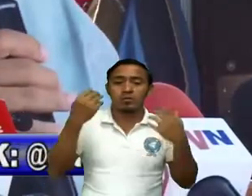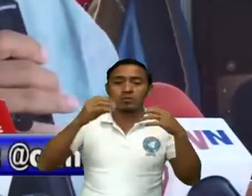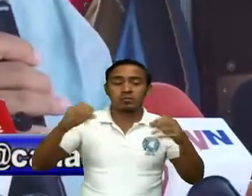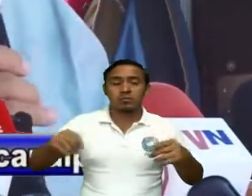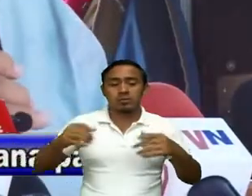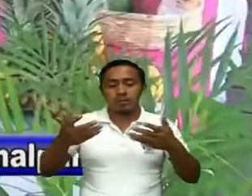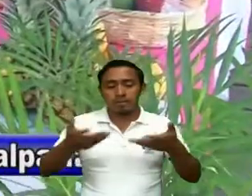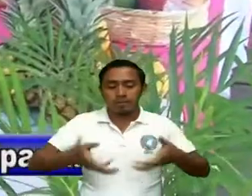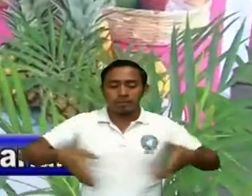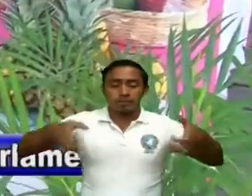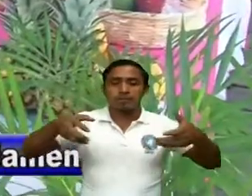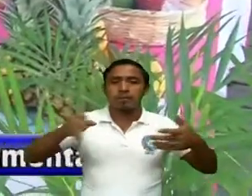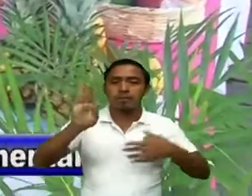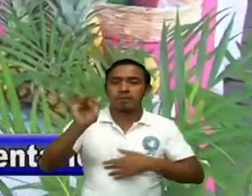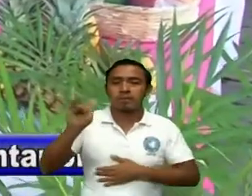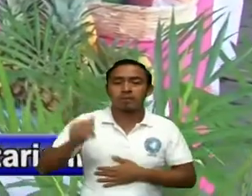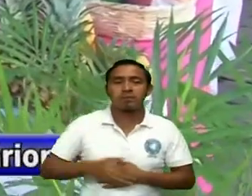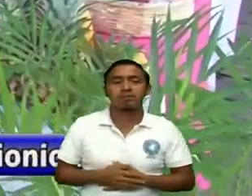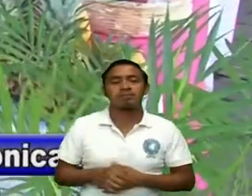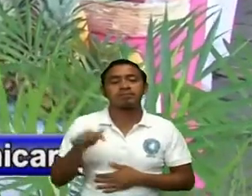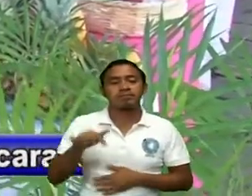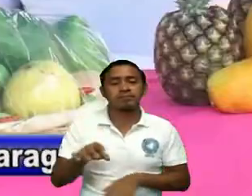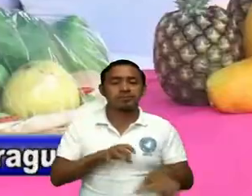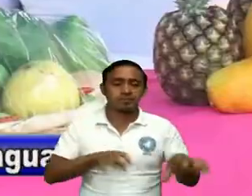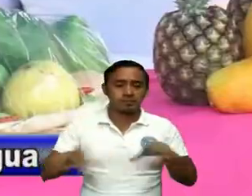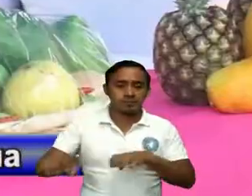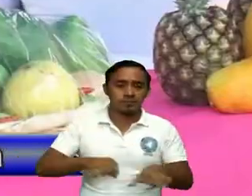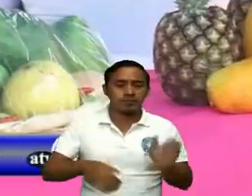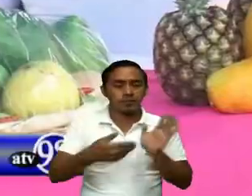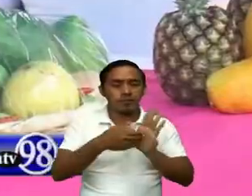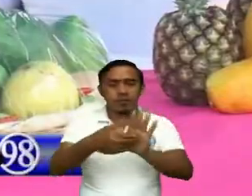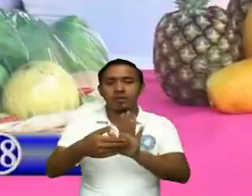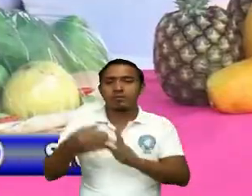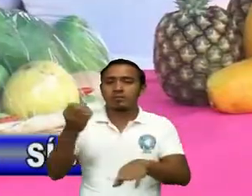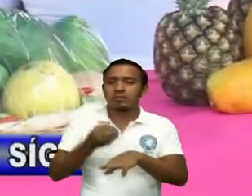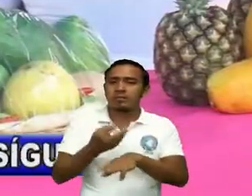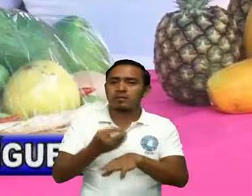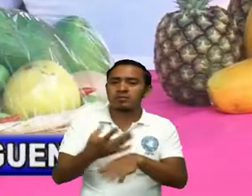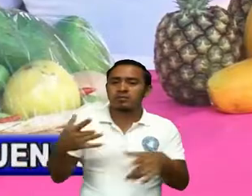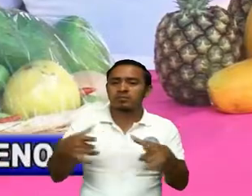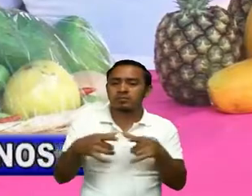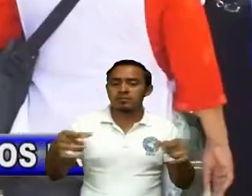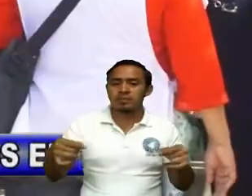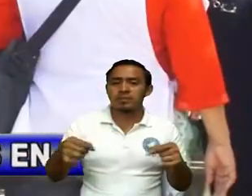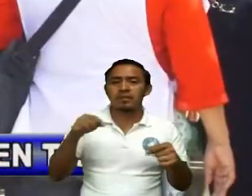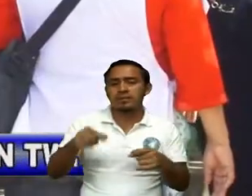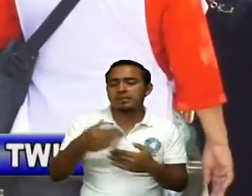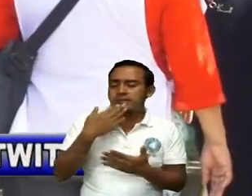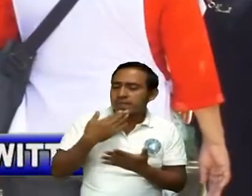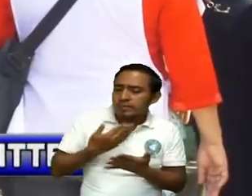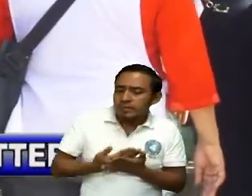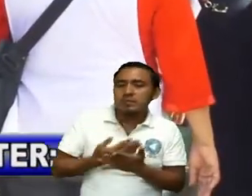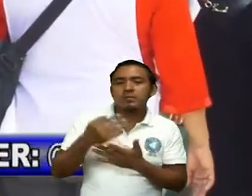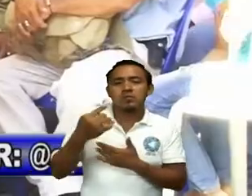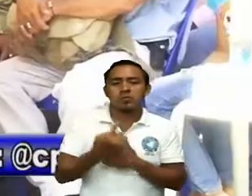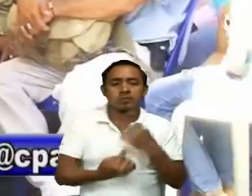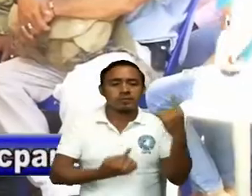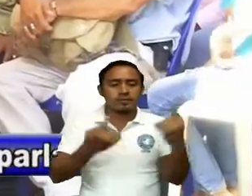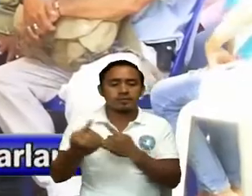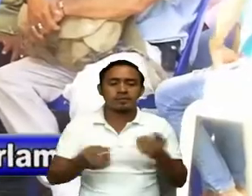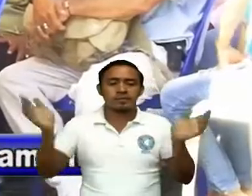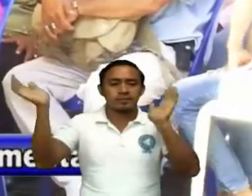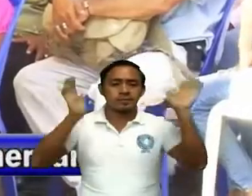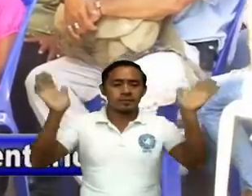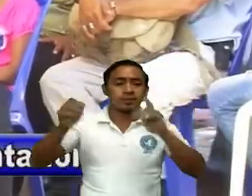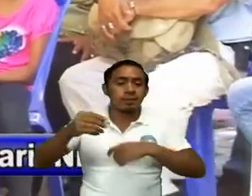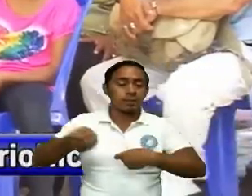canasta básica. En el lanzamiento de este festival estuvo presente la alcaldesa de Managua, quien agradeció a los comerciantes por participar en